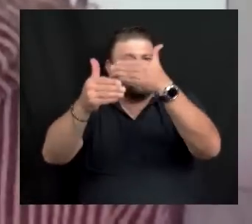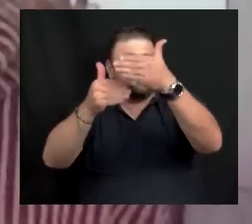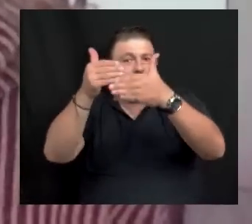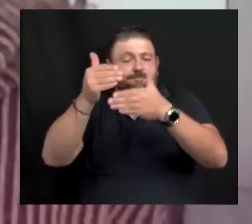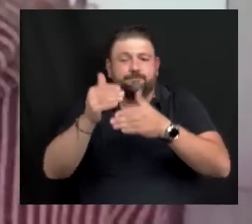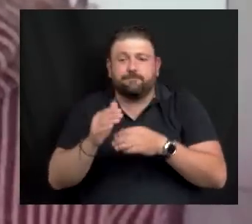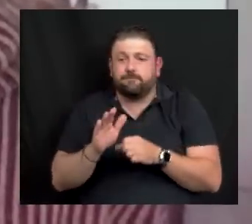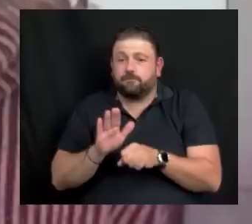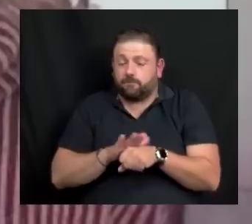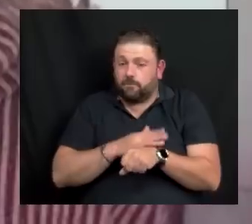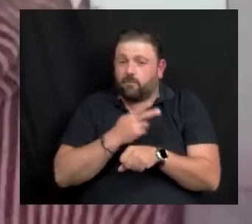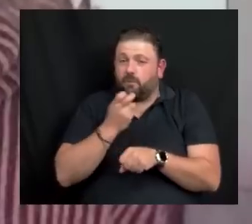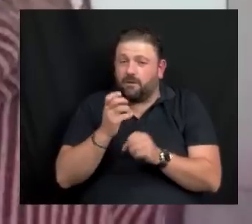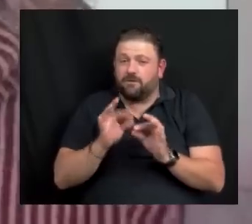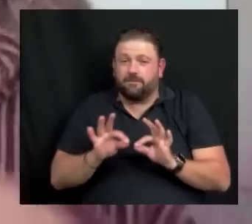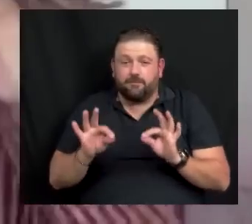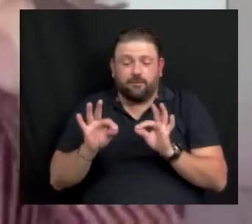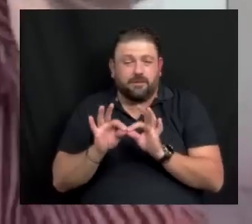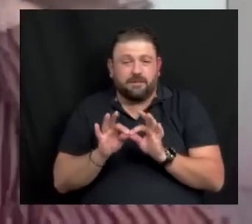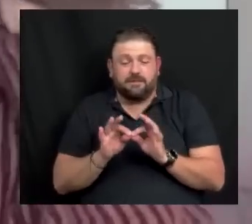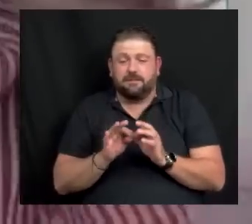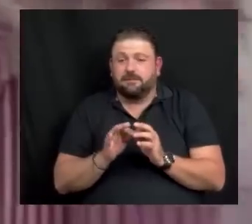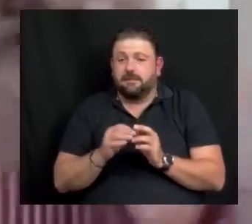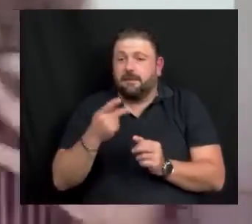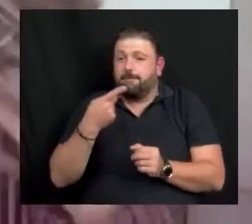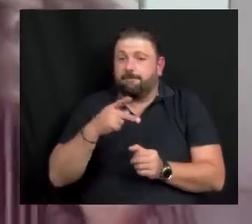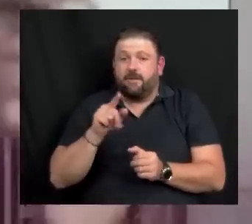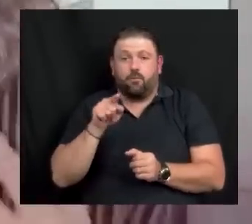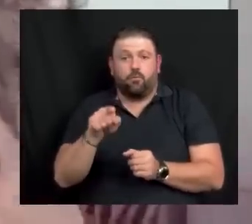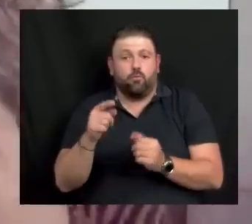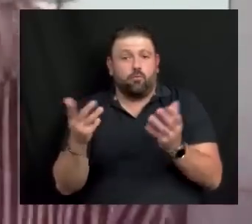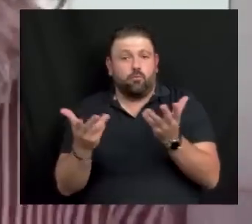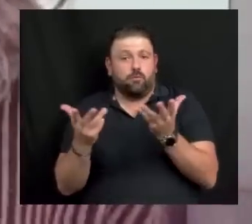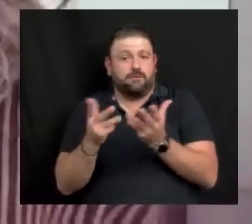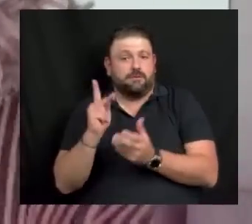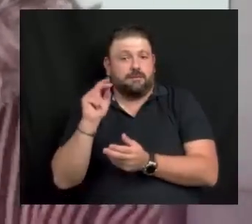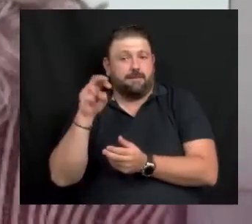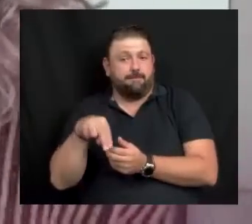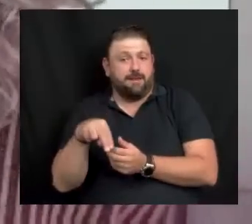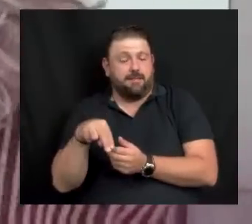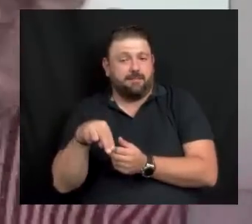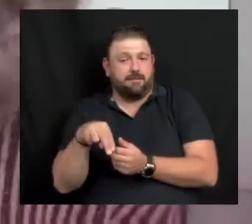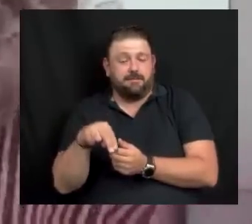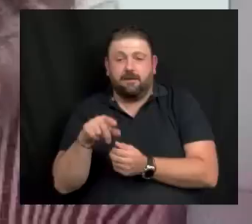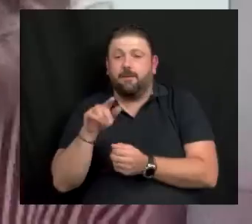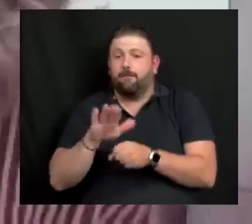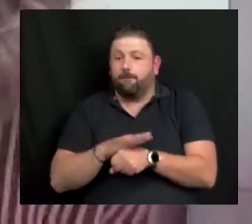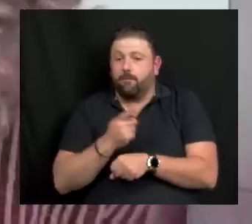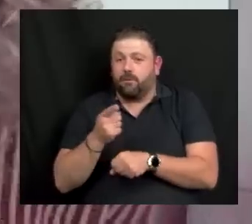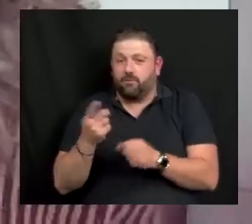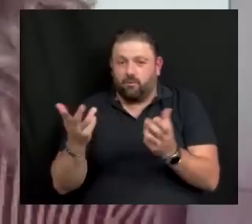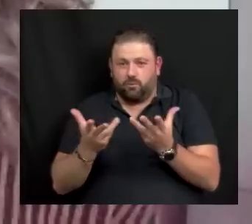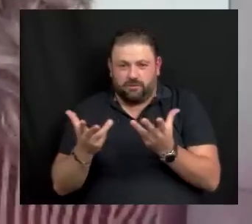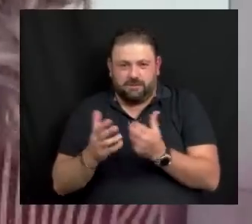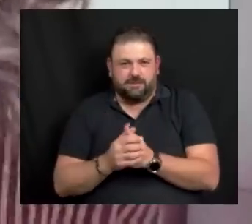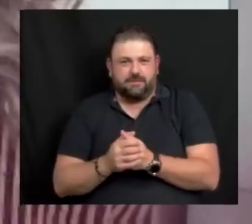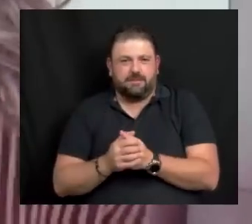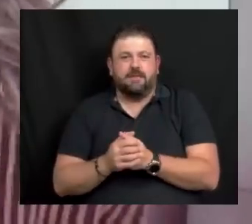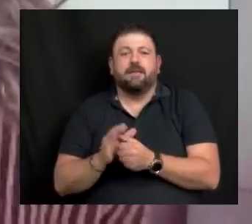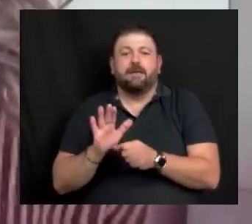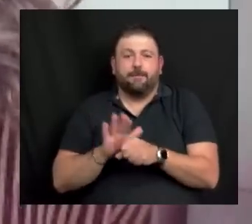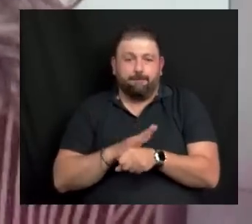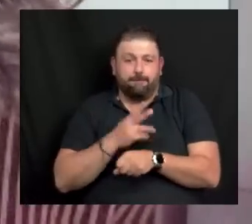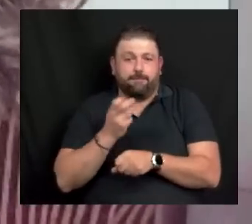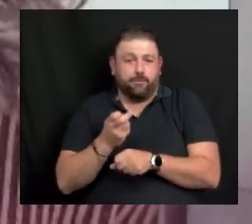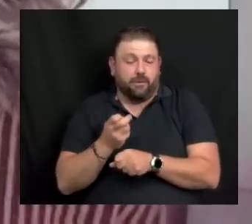rollo. Pero el plan ya está hecho. Ahorita decía algo muy importante. Y decía que a veces nos pasamos haciendo